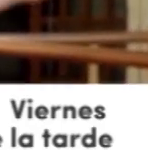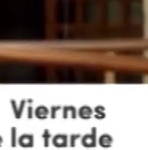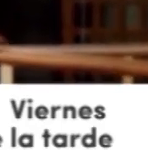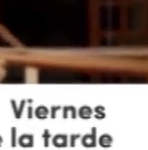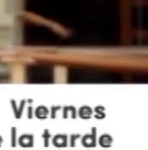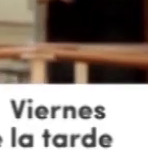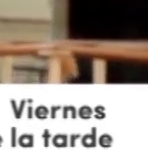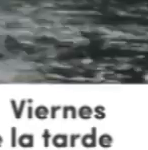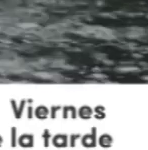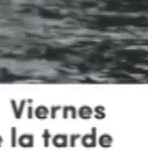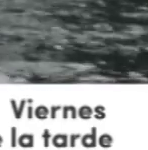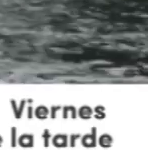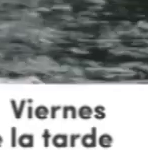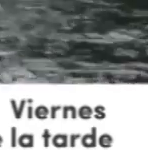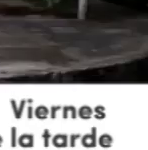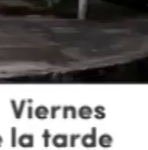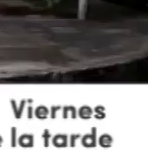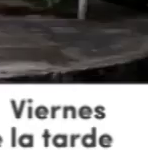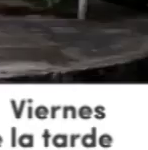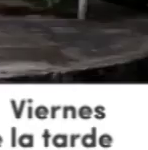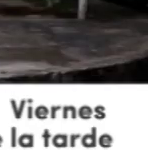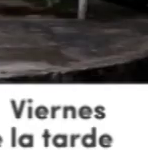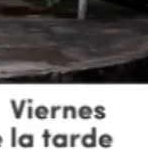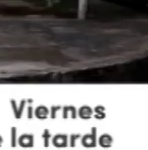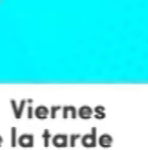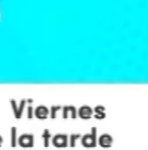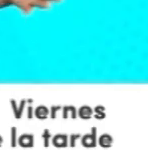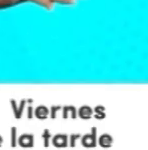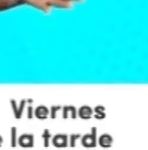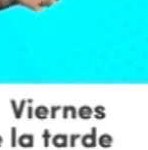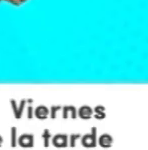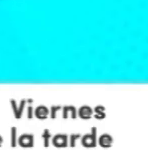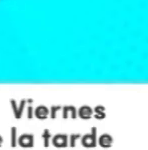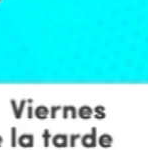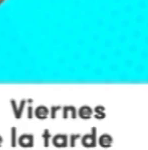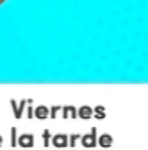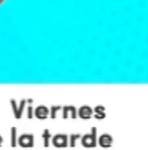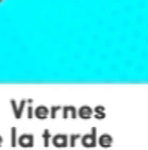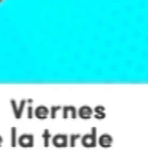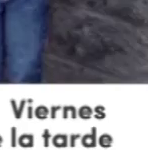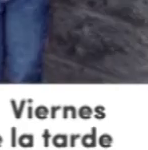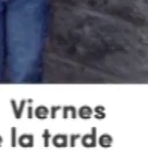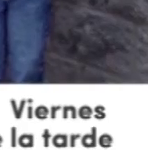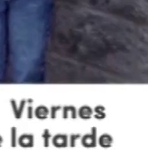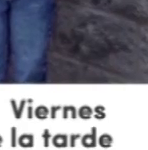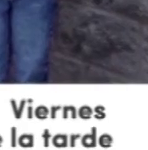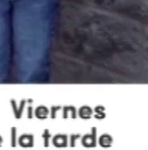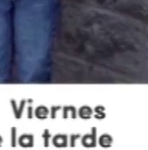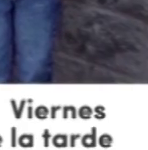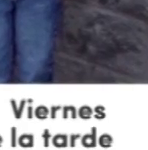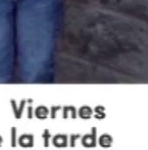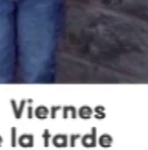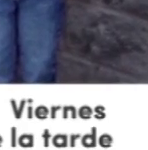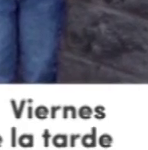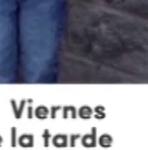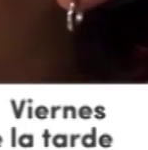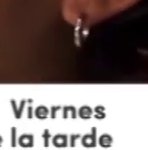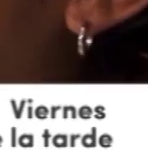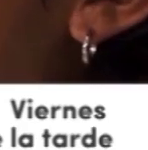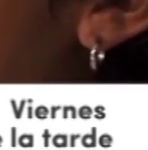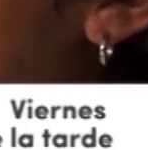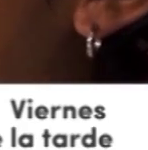de radiodifusoras y televisoras educativas y culturales de México. Yo soy Aisha. Y yo soy Pablo. Donde tú eres la